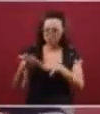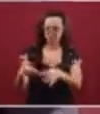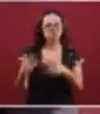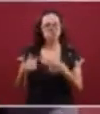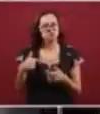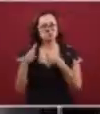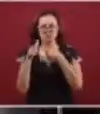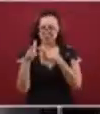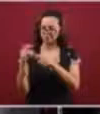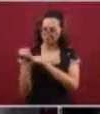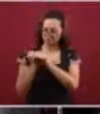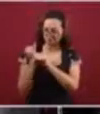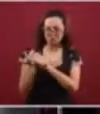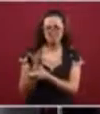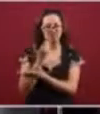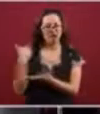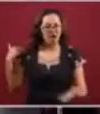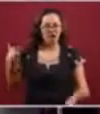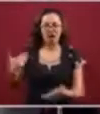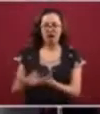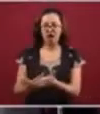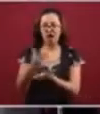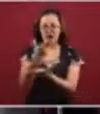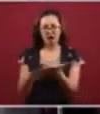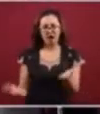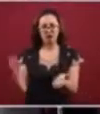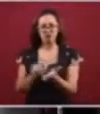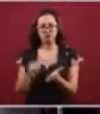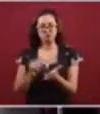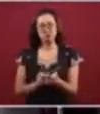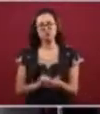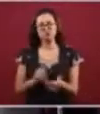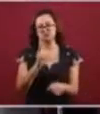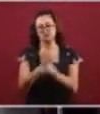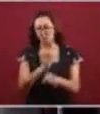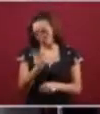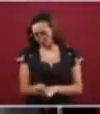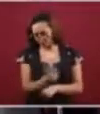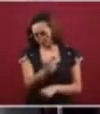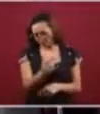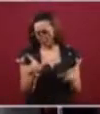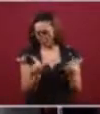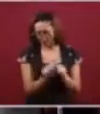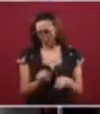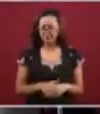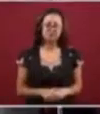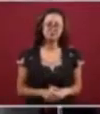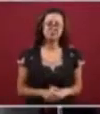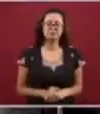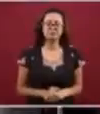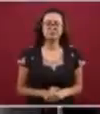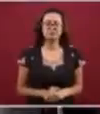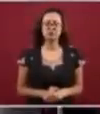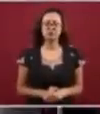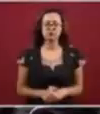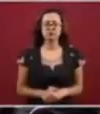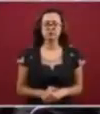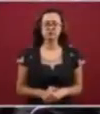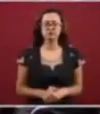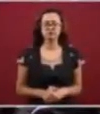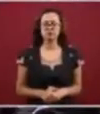que incluso se sigue investigando hoy en día. Perfecto. La segunda pregunta, muy breve, sobre lo que comentaba el colega